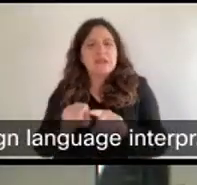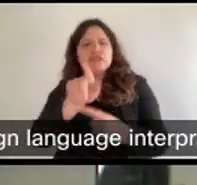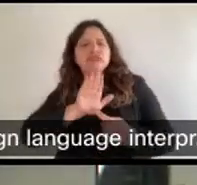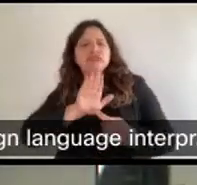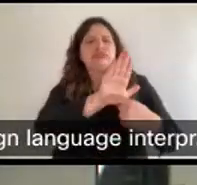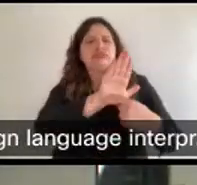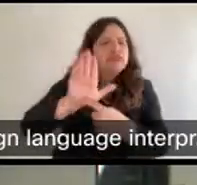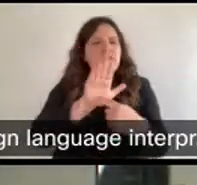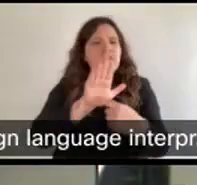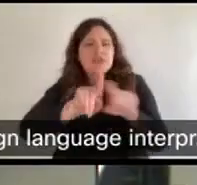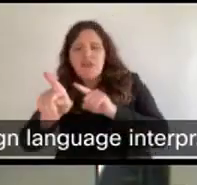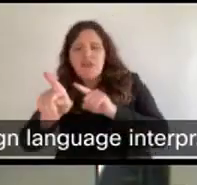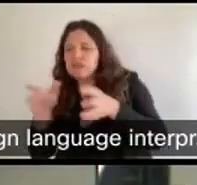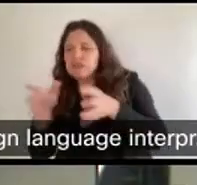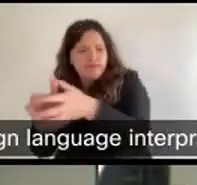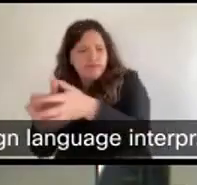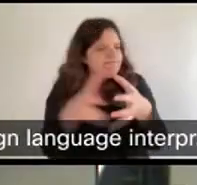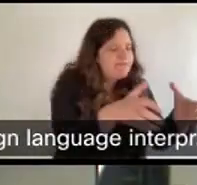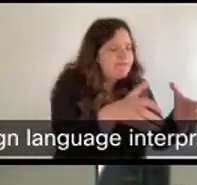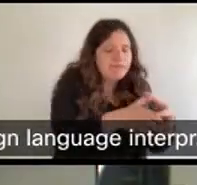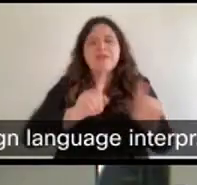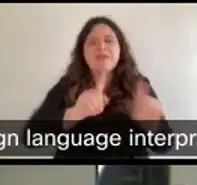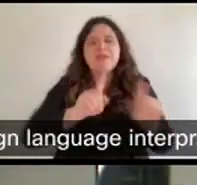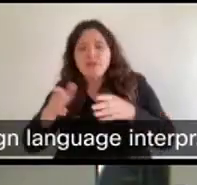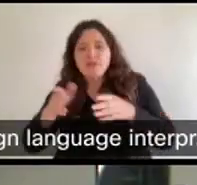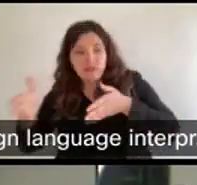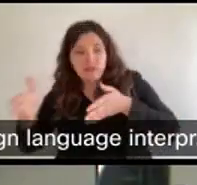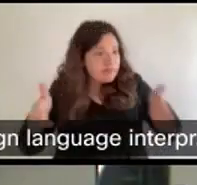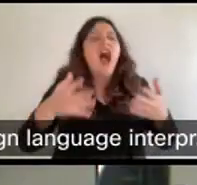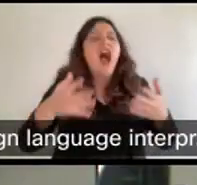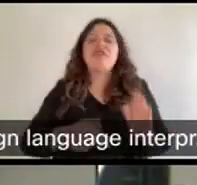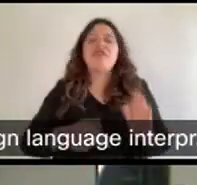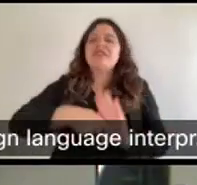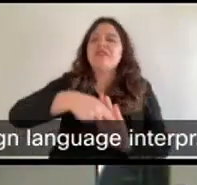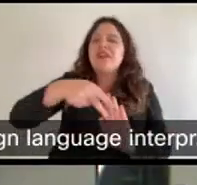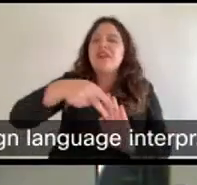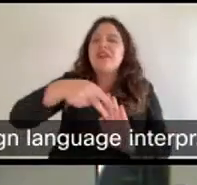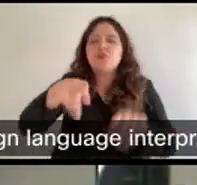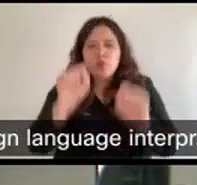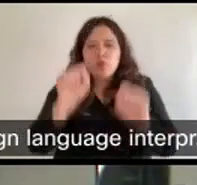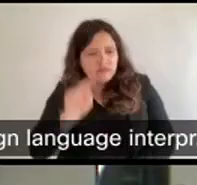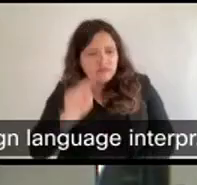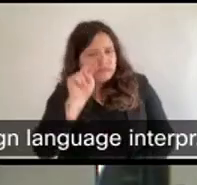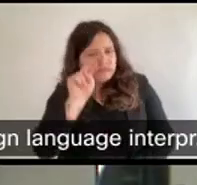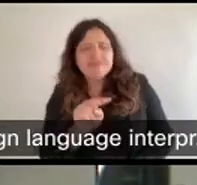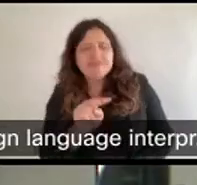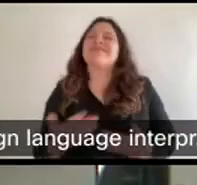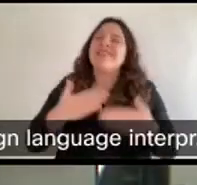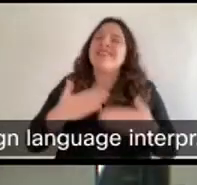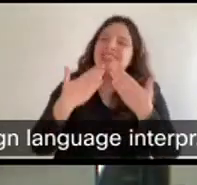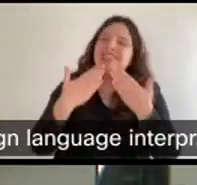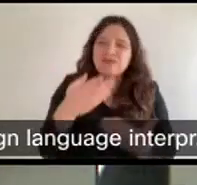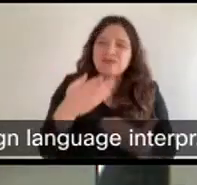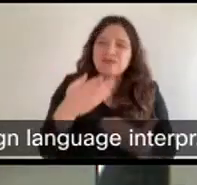los distintos enfoques que hay de intersectorialidad y los distintos niveles a través de los cuales se puede abordar. Así que muchísimas gracias por